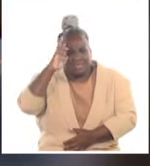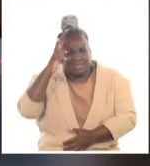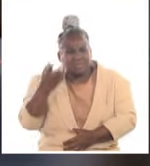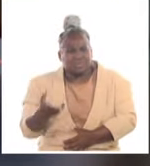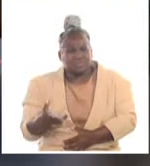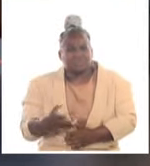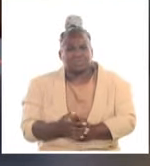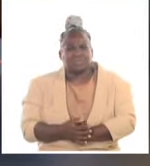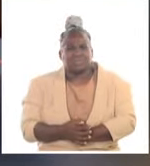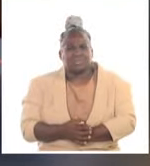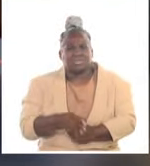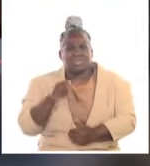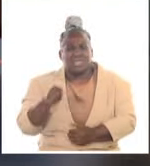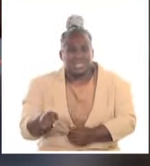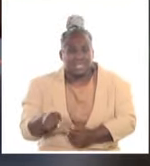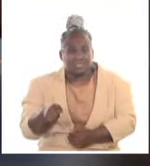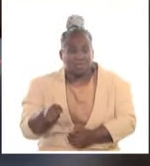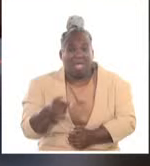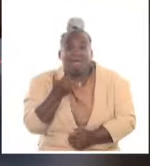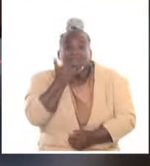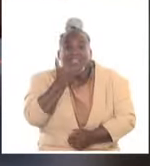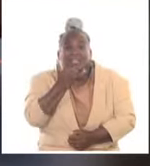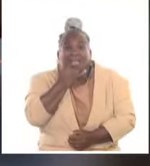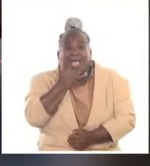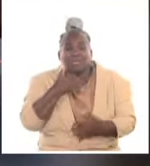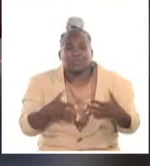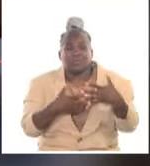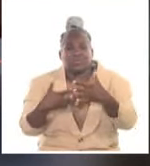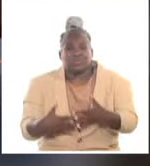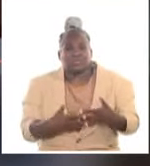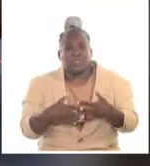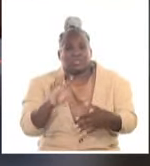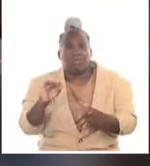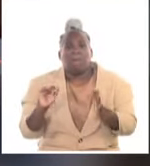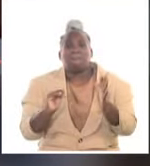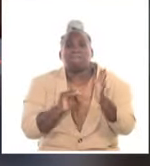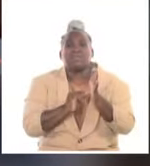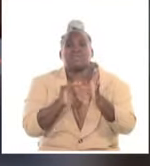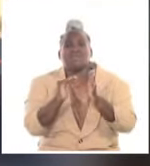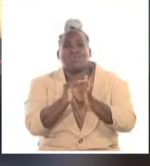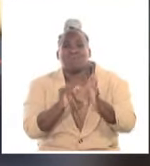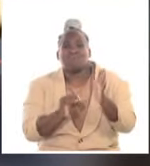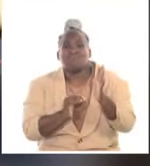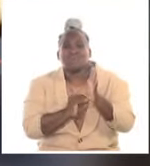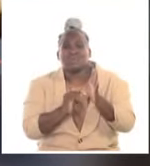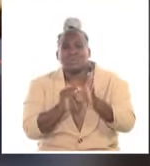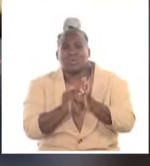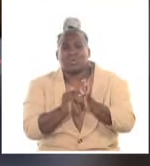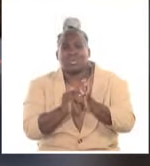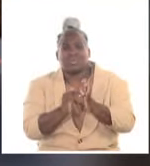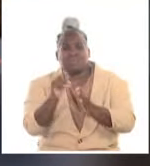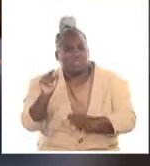y esto está matando a nuestro país. Y estoy hablando de millones y millones de individuos.